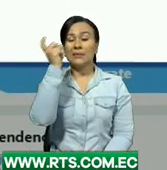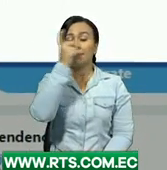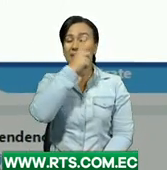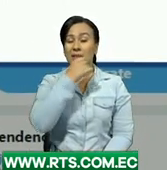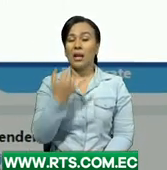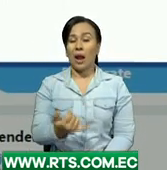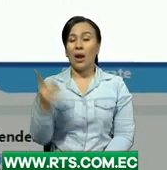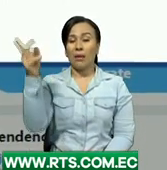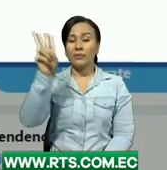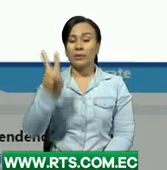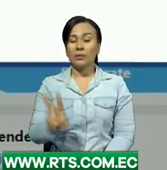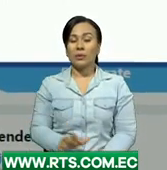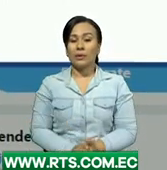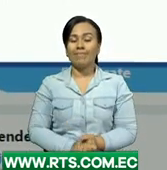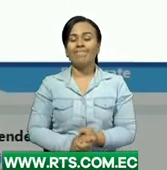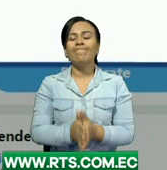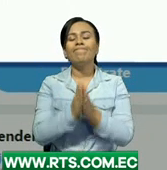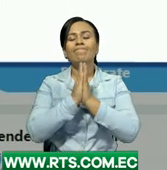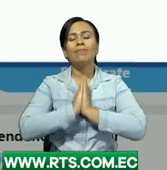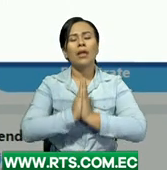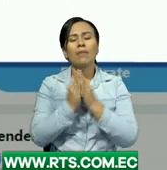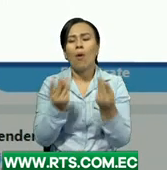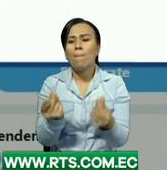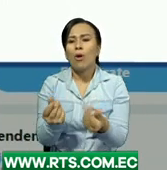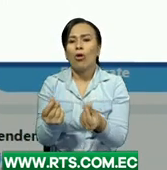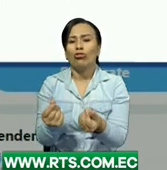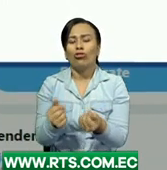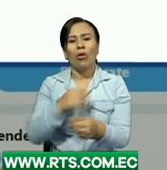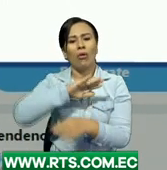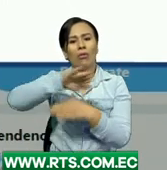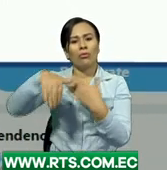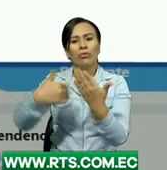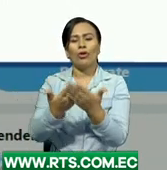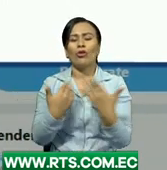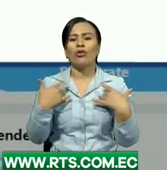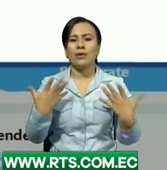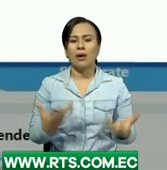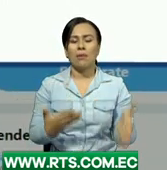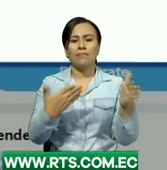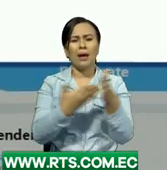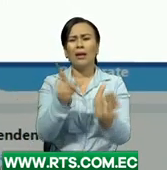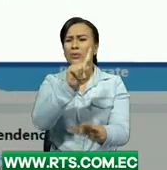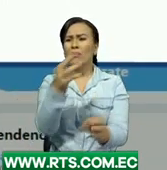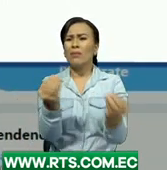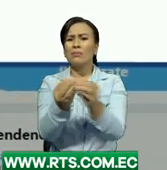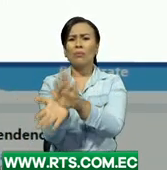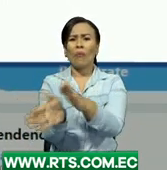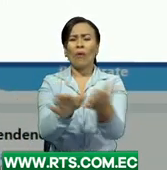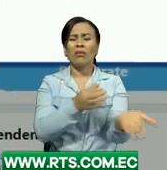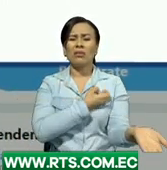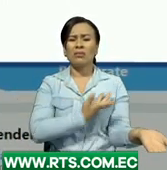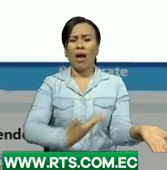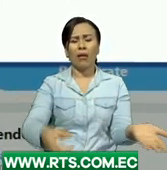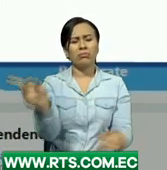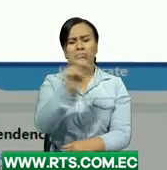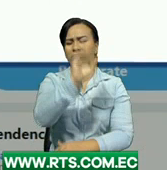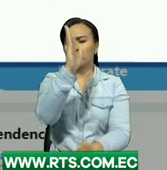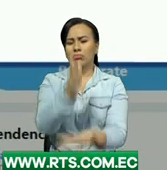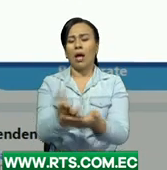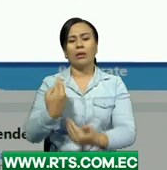Venezuela. Auguramos una salida de transición en paz y sin derramamiento de sangre. Apoyaremos todo